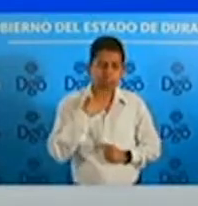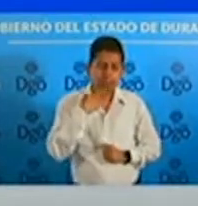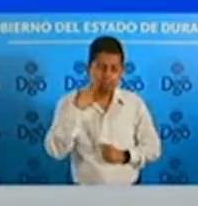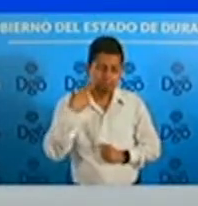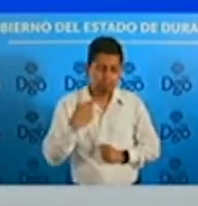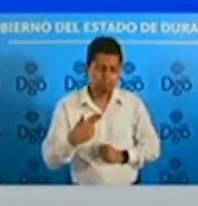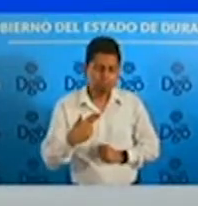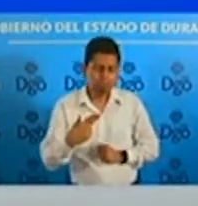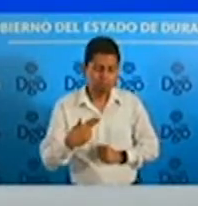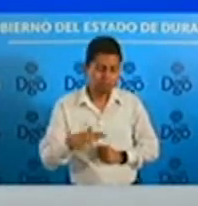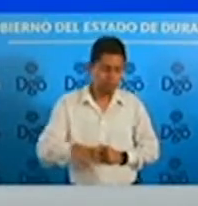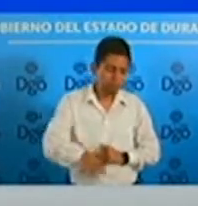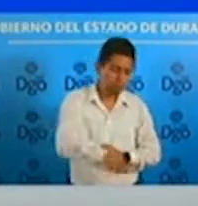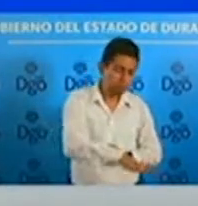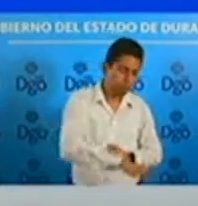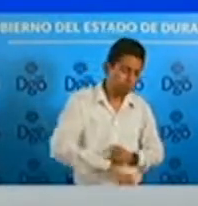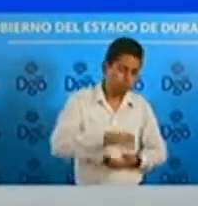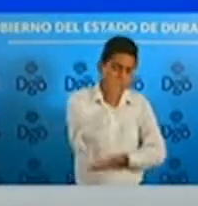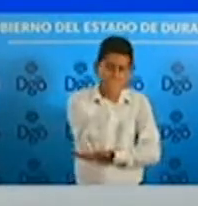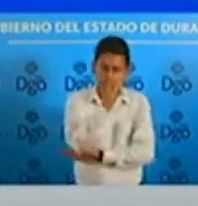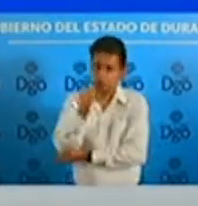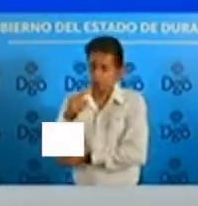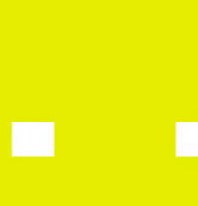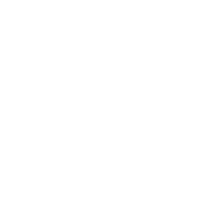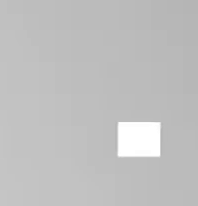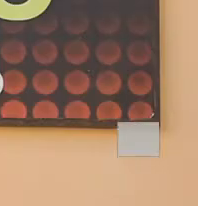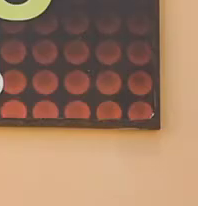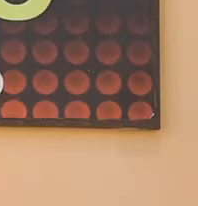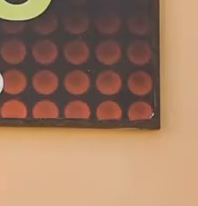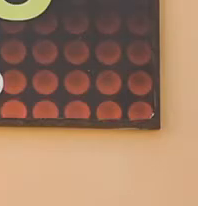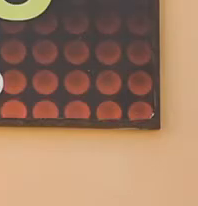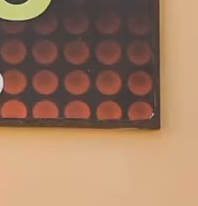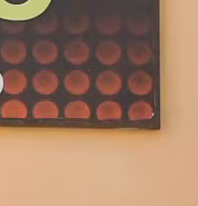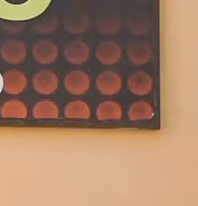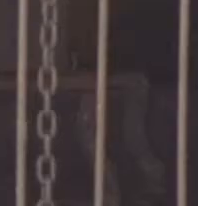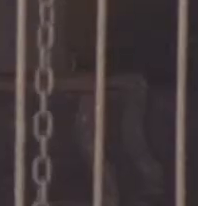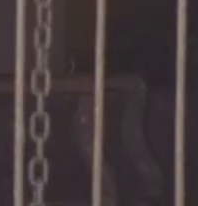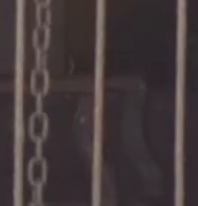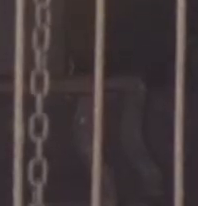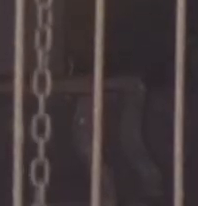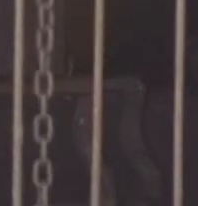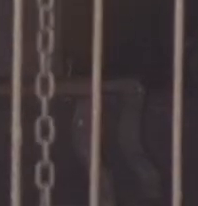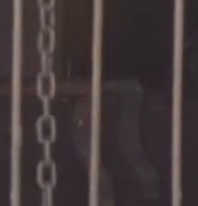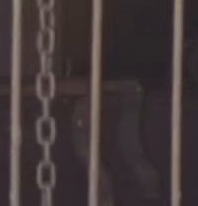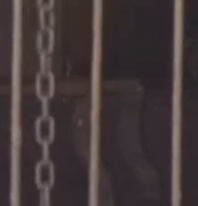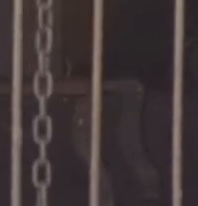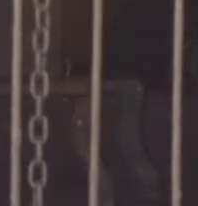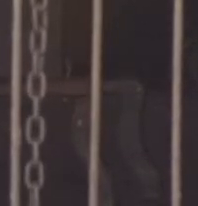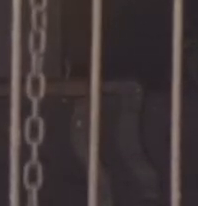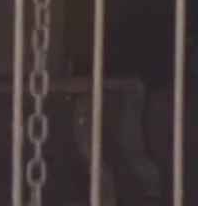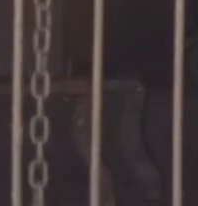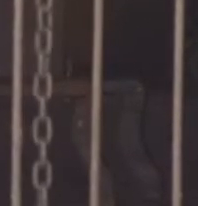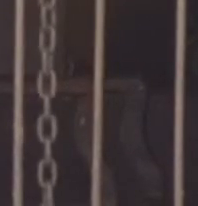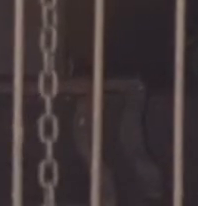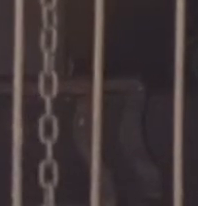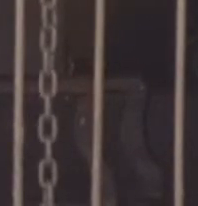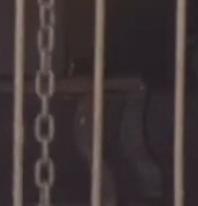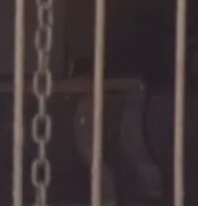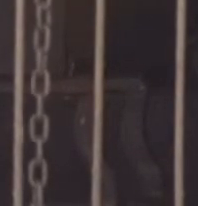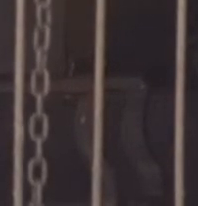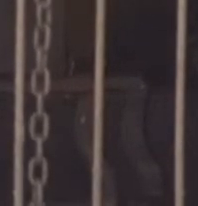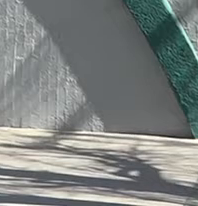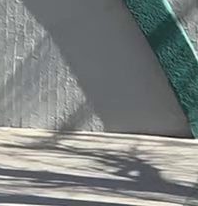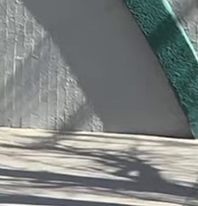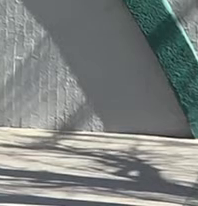desde preescolar hasta secundaria. La asistencia de más de 400.000 estudiantes a las escuelas será intercalado, según